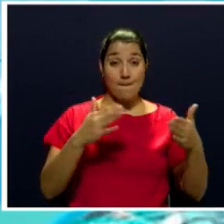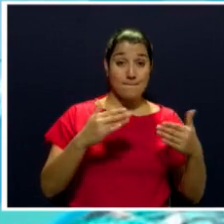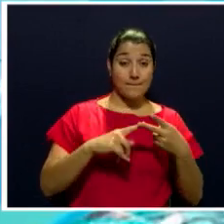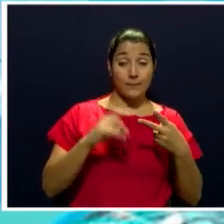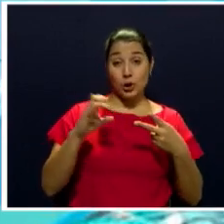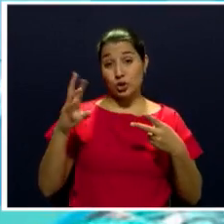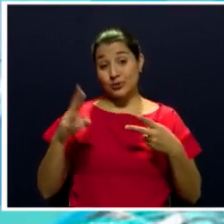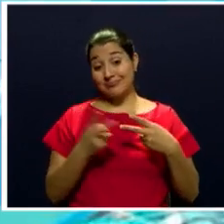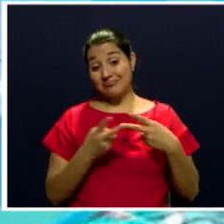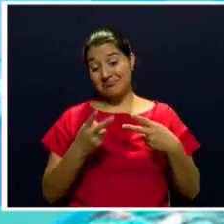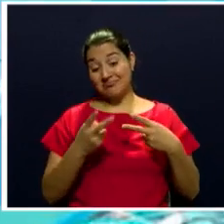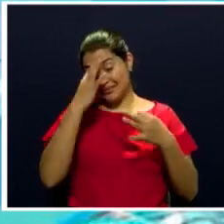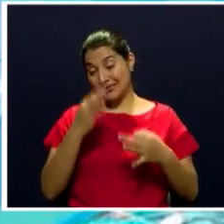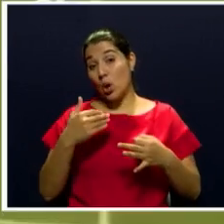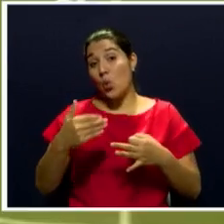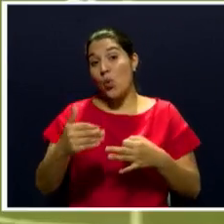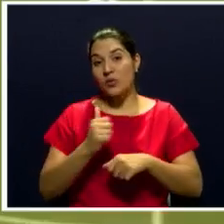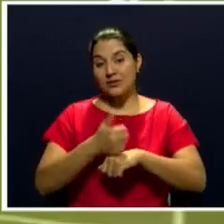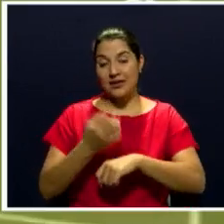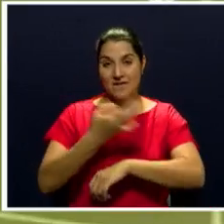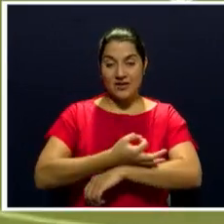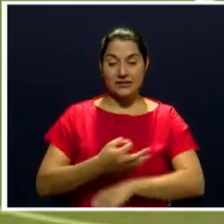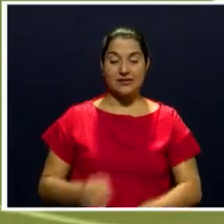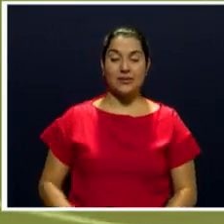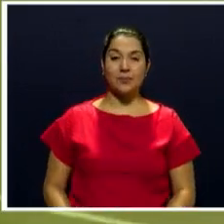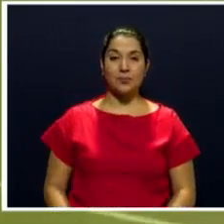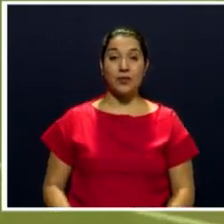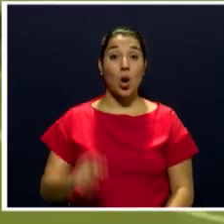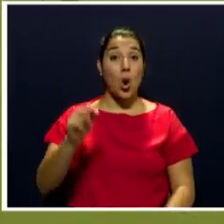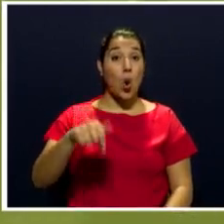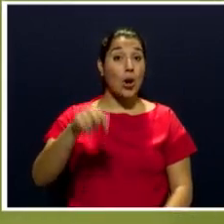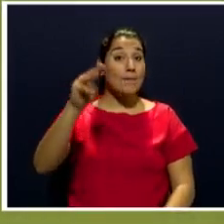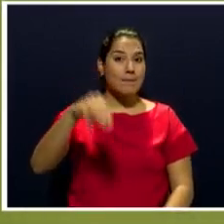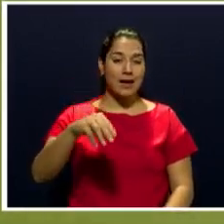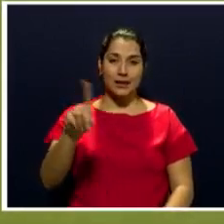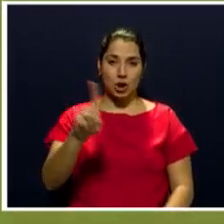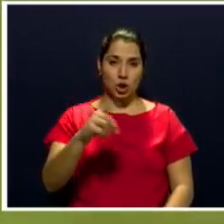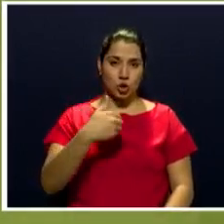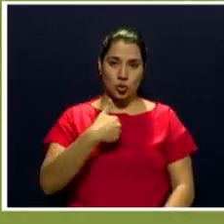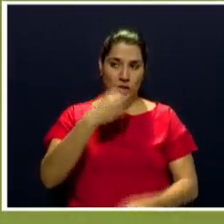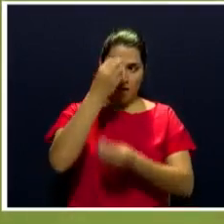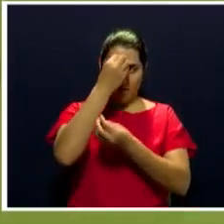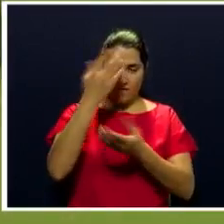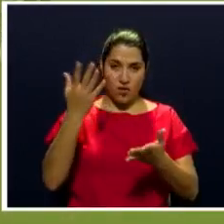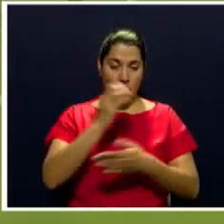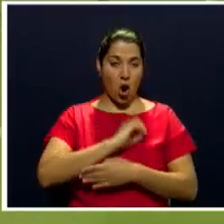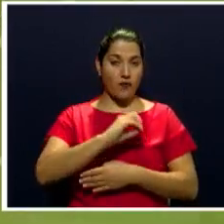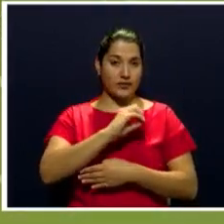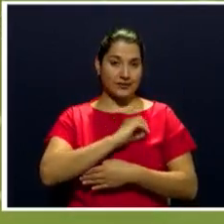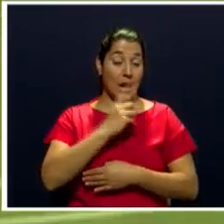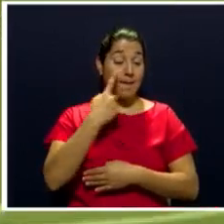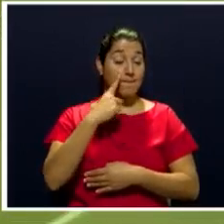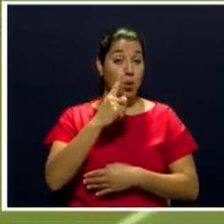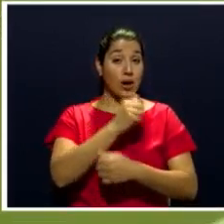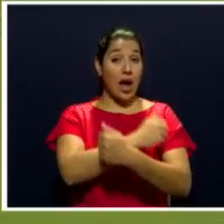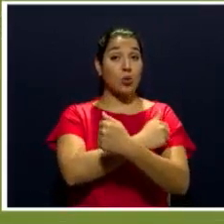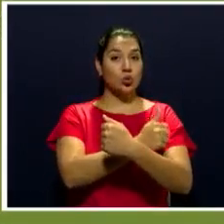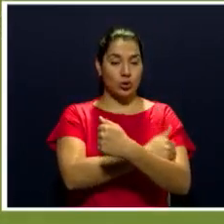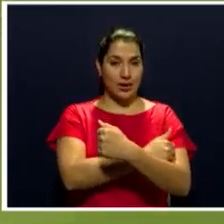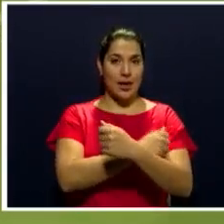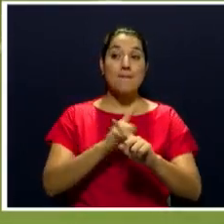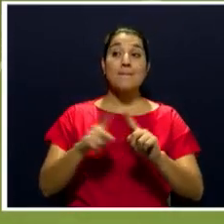fecha de celebración del Mundial Sub-20. Pese a que este martes no tuvimos una versión oficial de parte de las autoridades del fútbol tico, sí tuvimos acceso